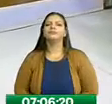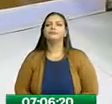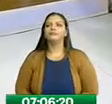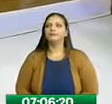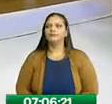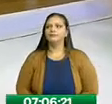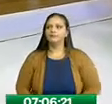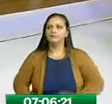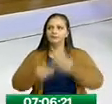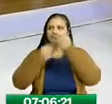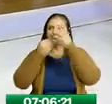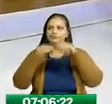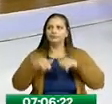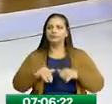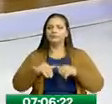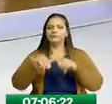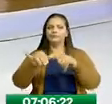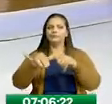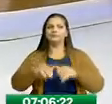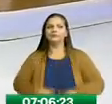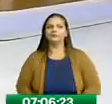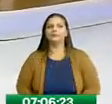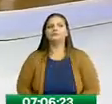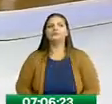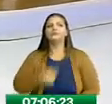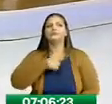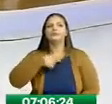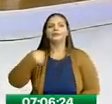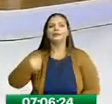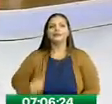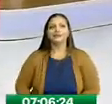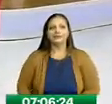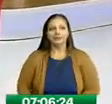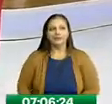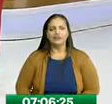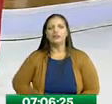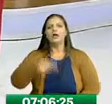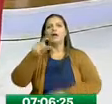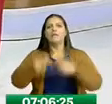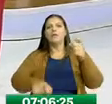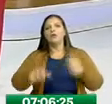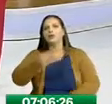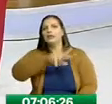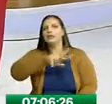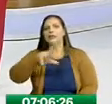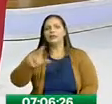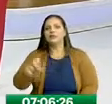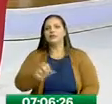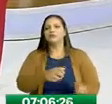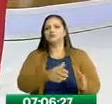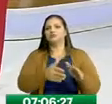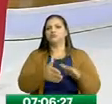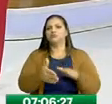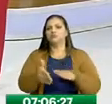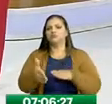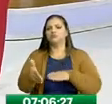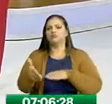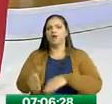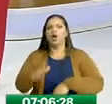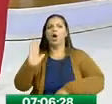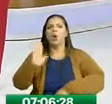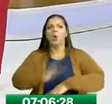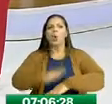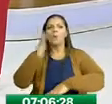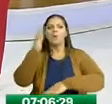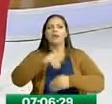Seguimos informando, amigos televidentes. En China, el coronavirus ya ha cobrado más de 360 víctimas mortales. Al mismo